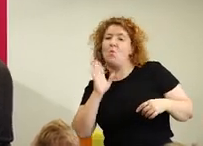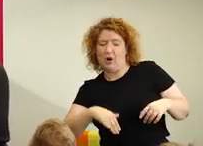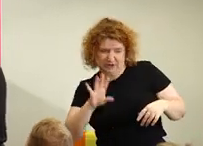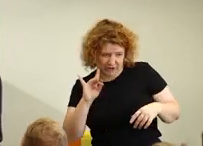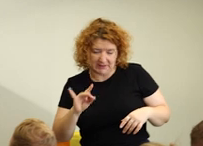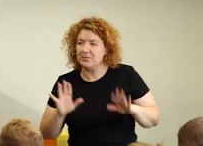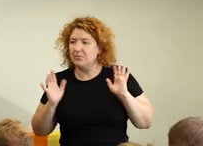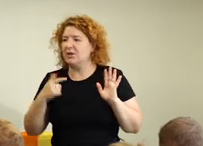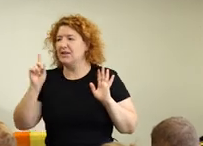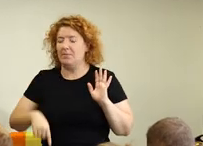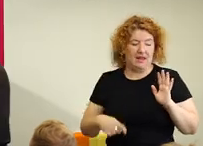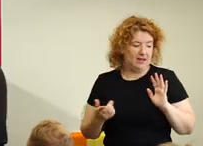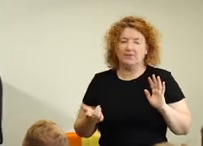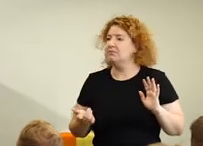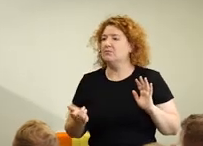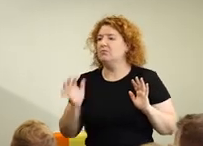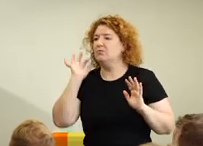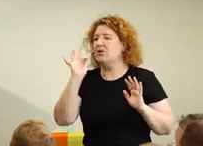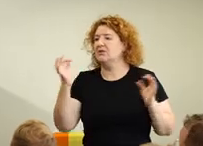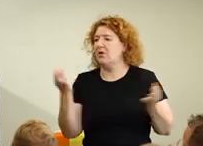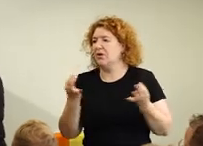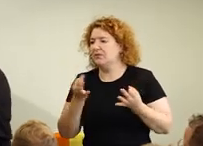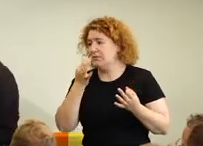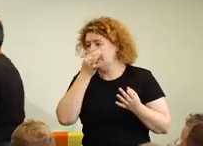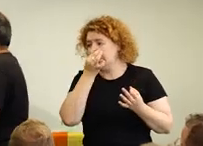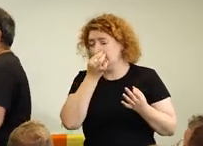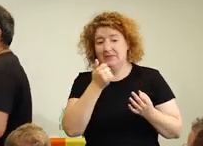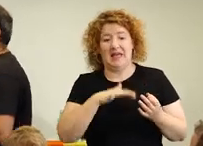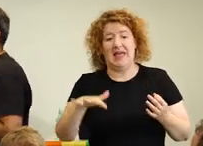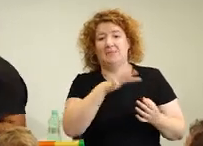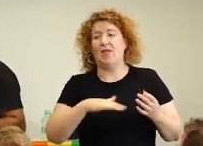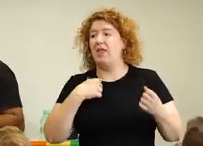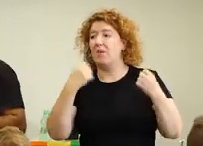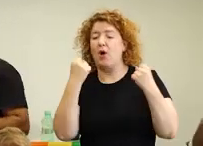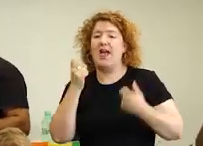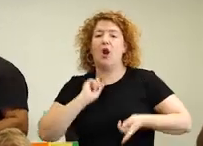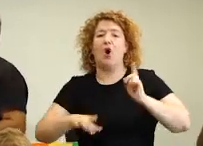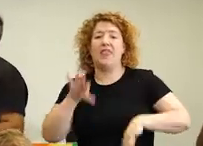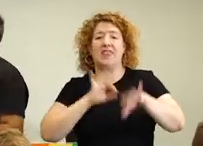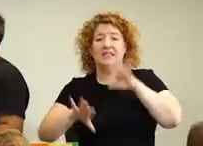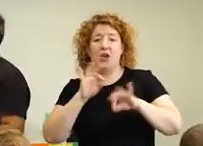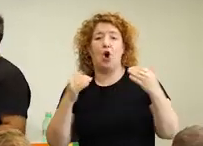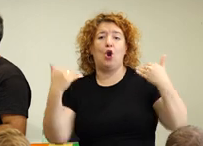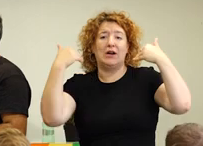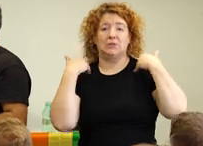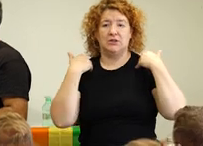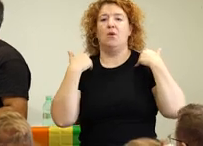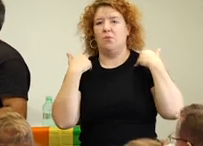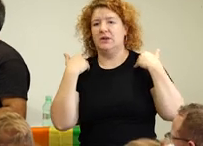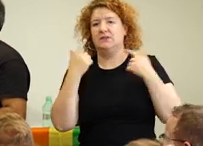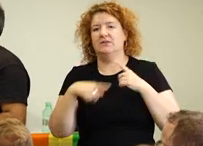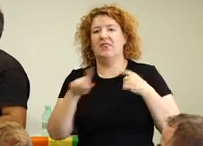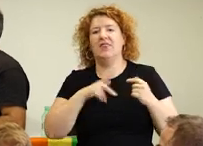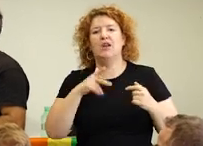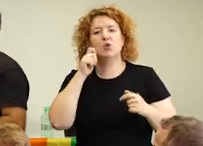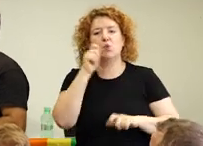estética, pues también viene muy bien que cuando se ocupen espacios de poder o de decisión y de responsabilidad, pues luchar por los